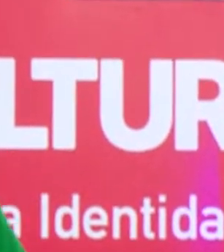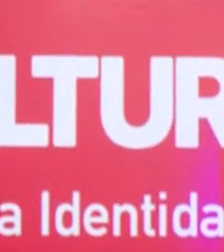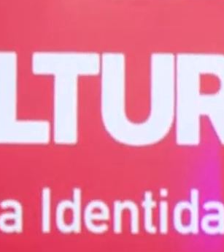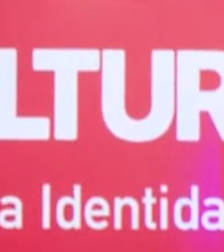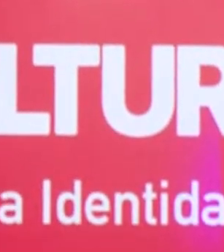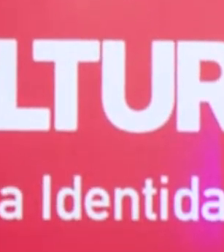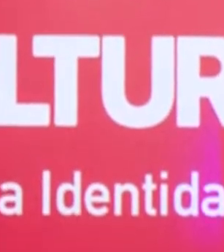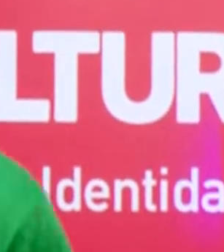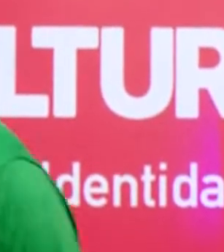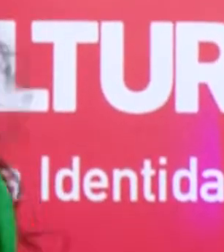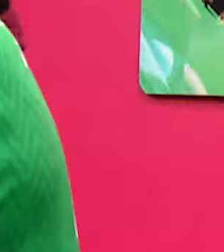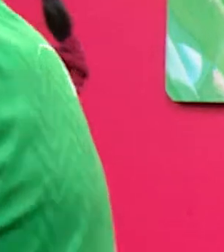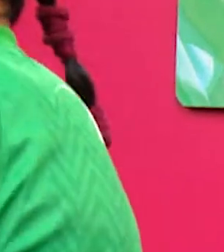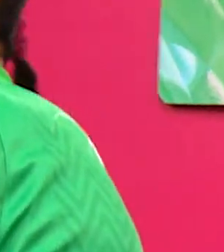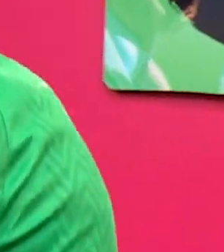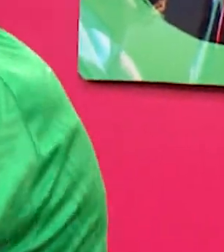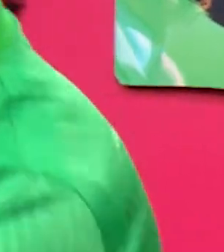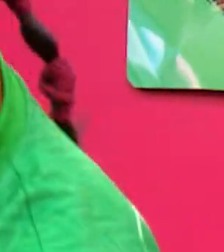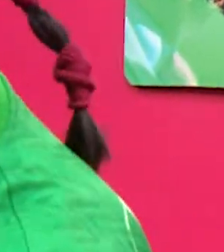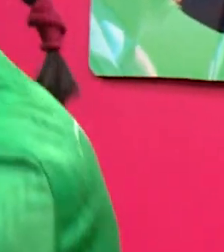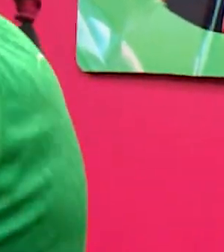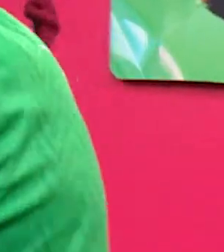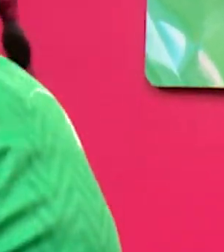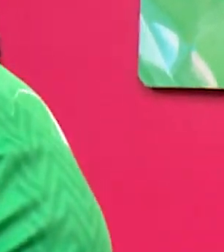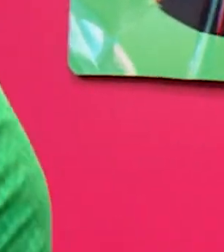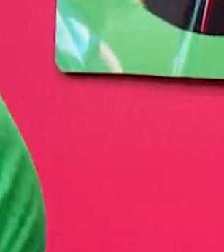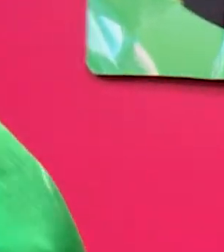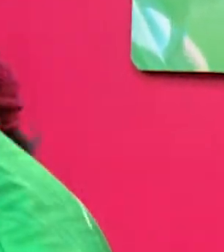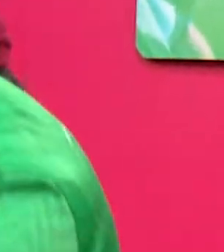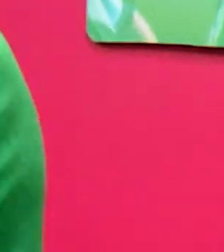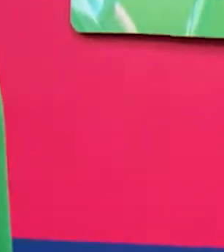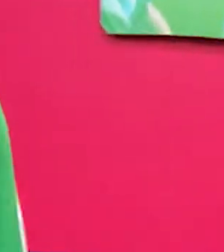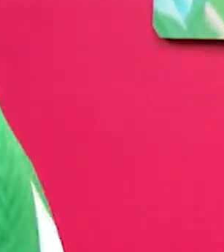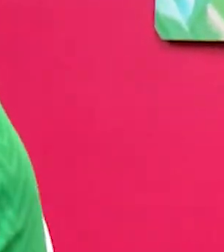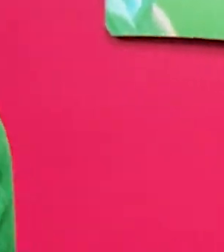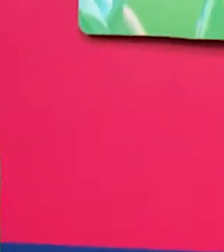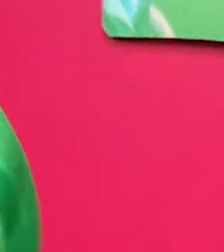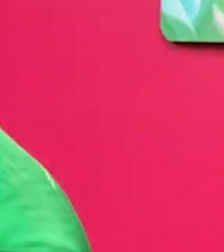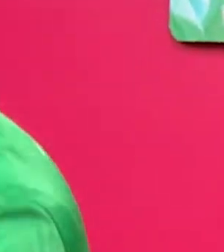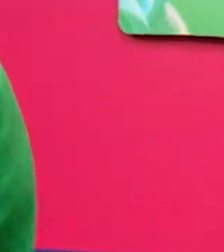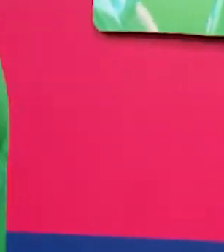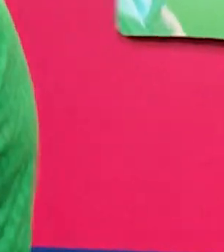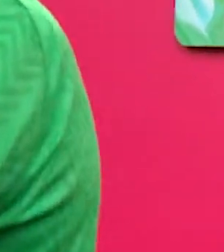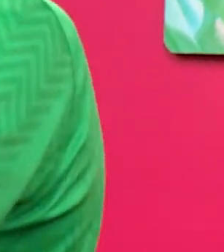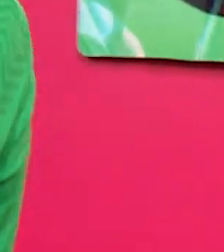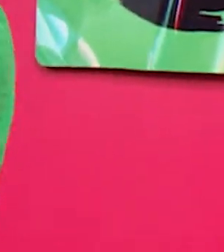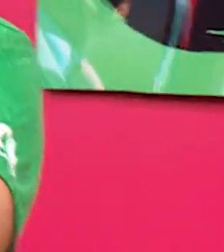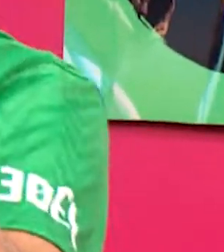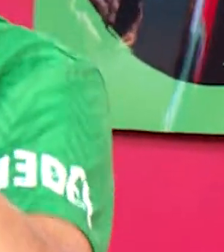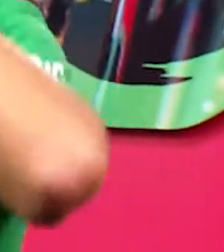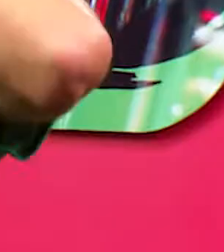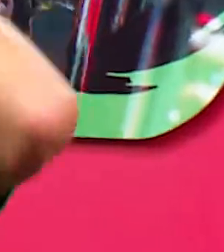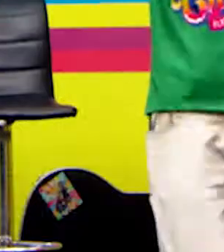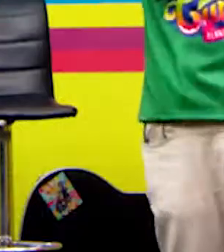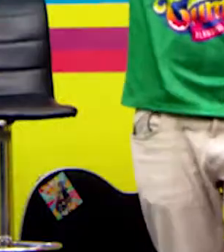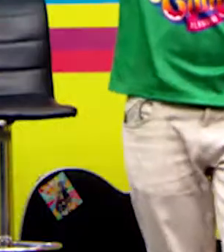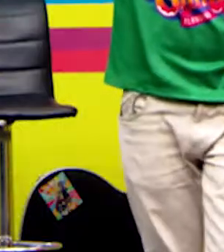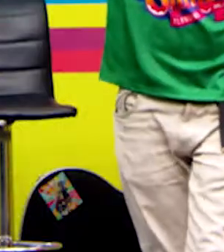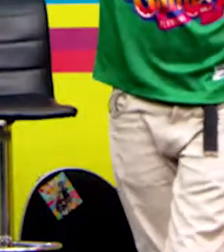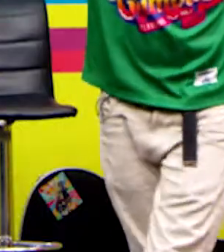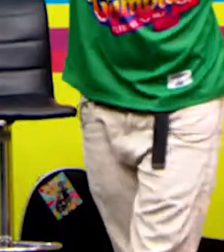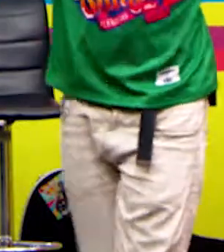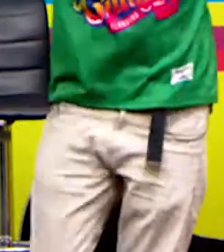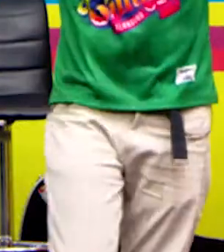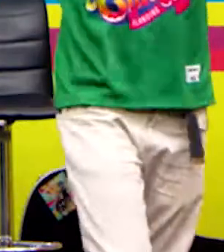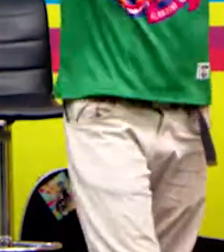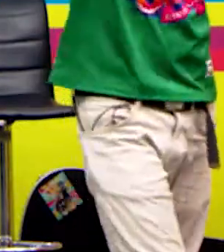sea consciente. Por eso te propongo un trato, hagamos que todo el mundo siembre. Quiero comer